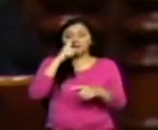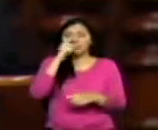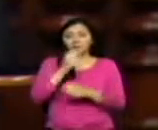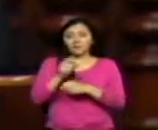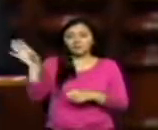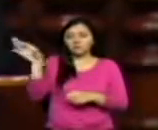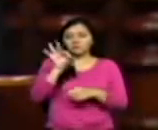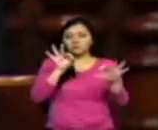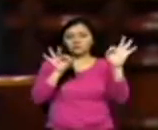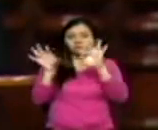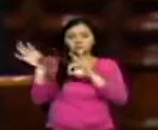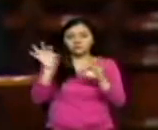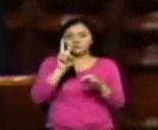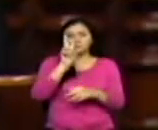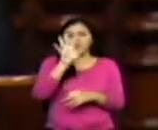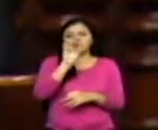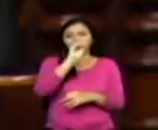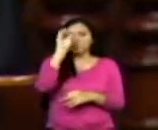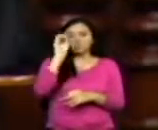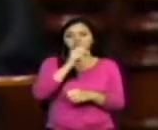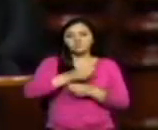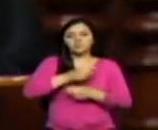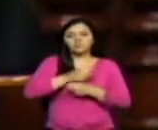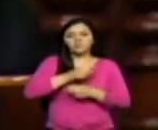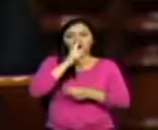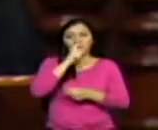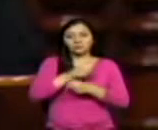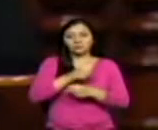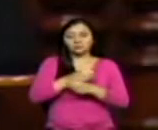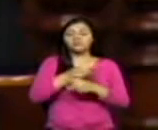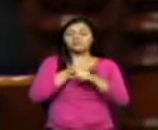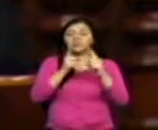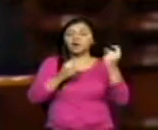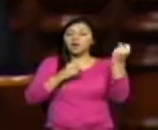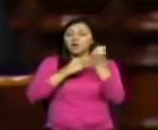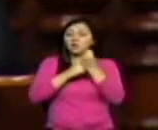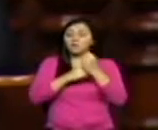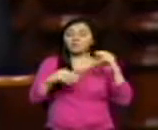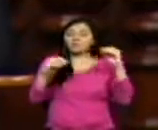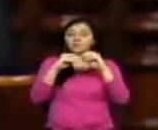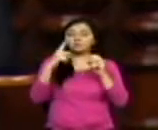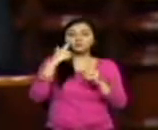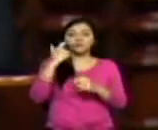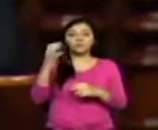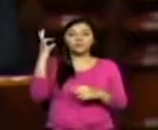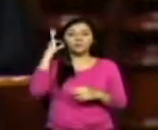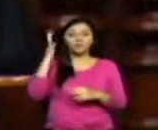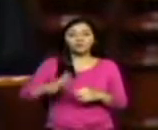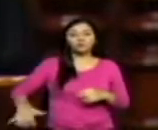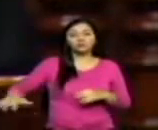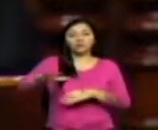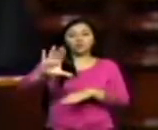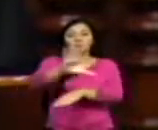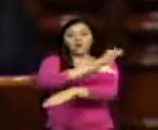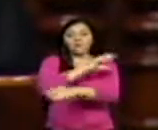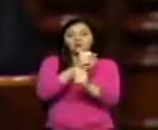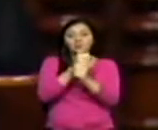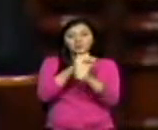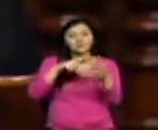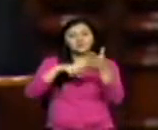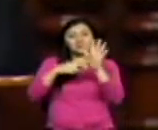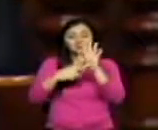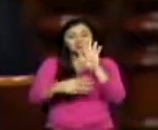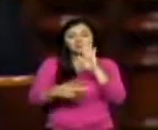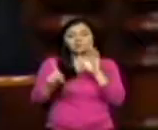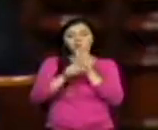a 1/3 de la fuerza laboral. Apoyar a los hombres y mujeres del campo significa